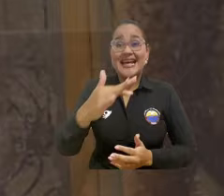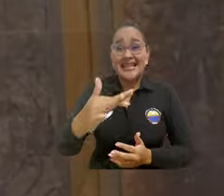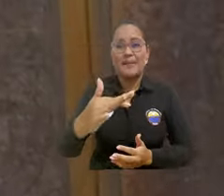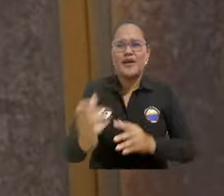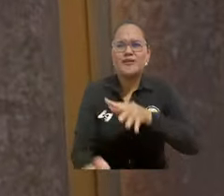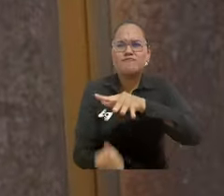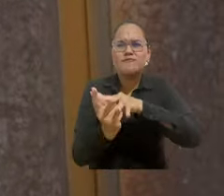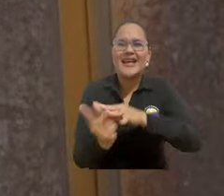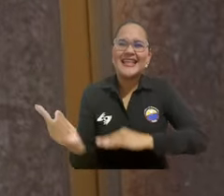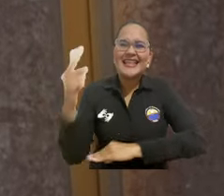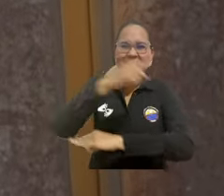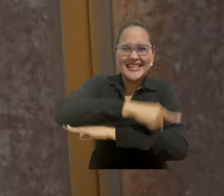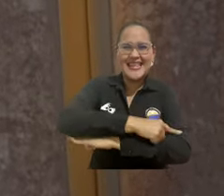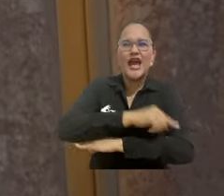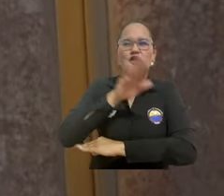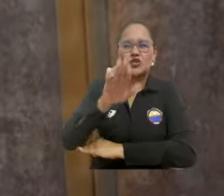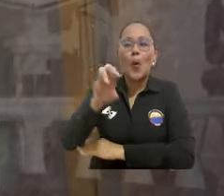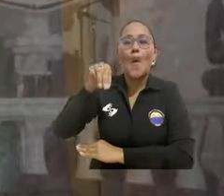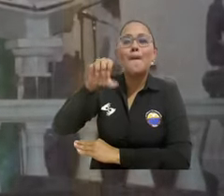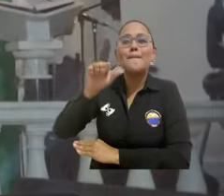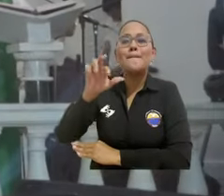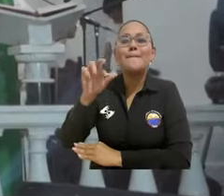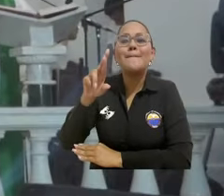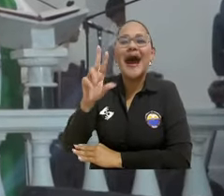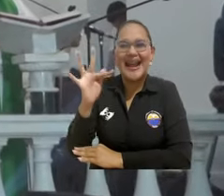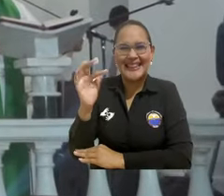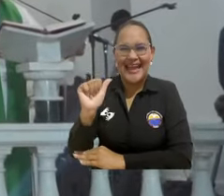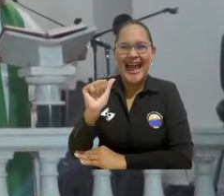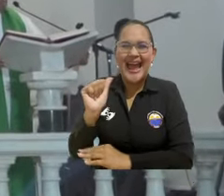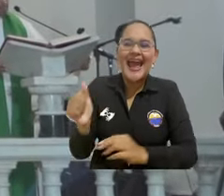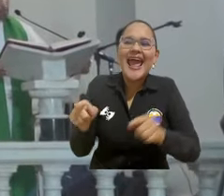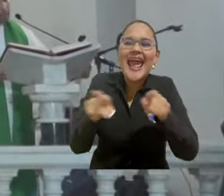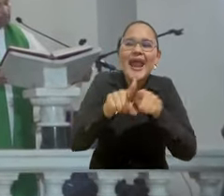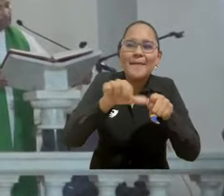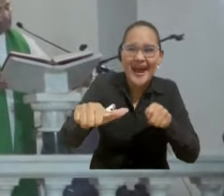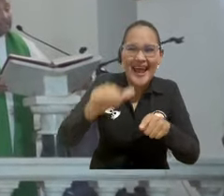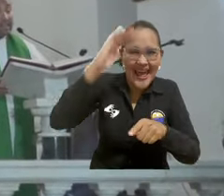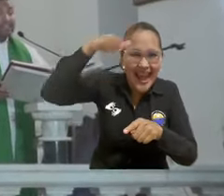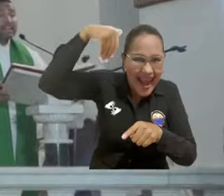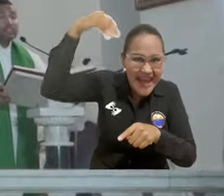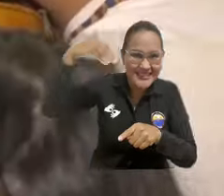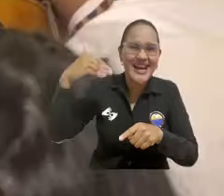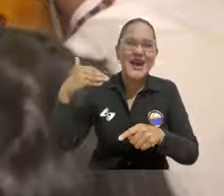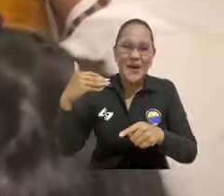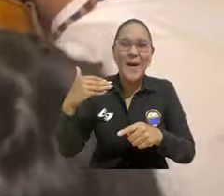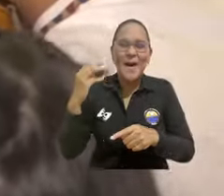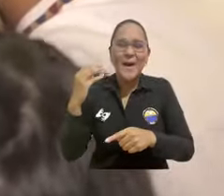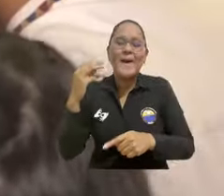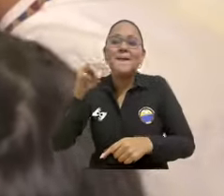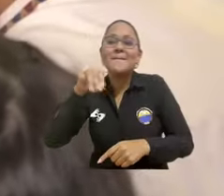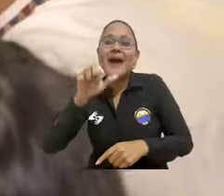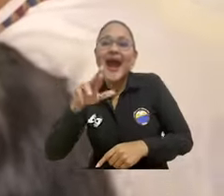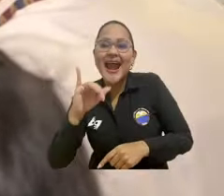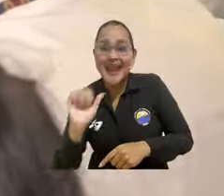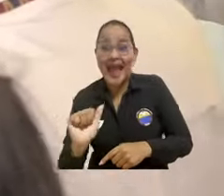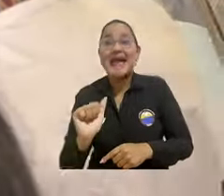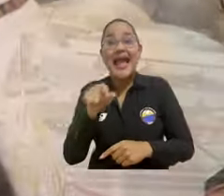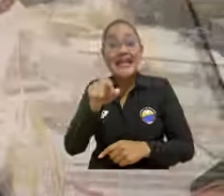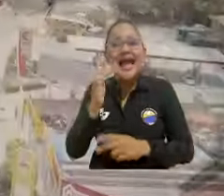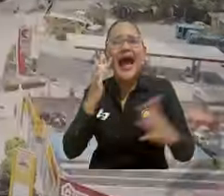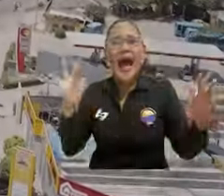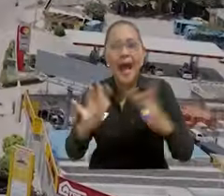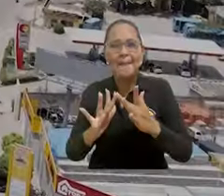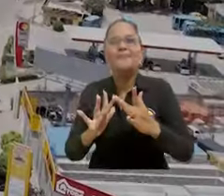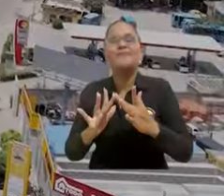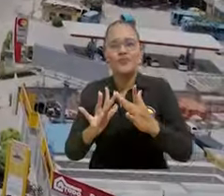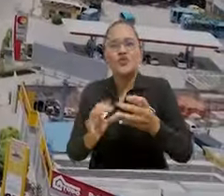de la celebración litúrgica de Marta de Betania, la hermana de Lázaro y María. Esta serenata hace parte de la